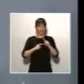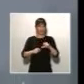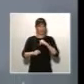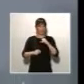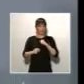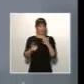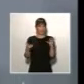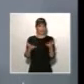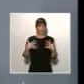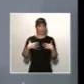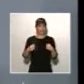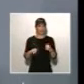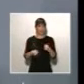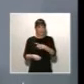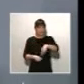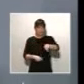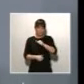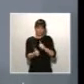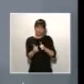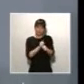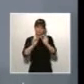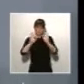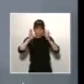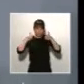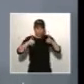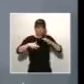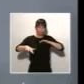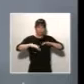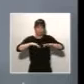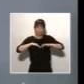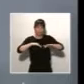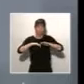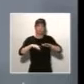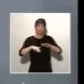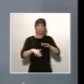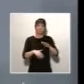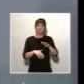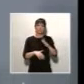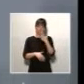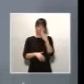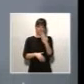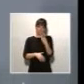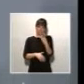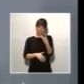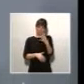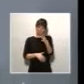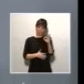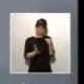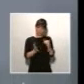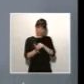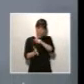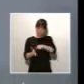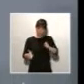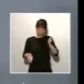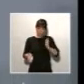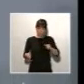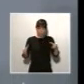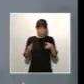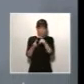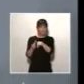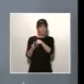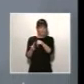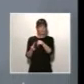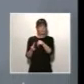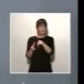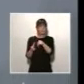línea, haciendo frente a la crisis. Y podemos decir que estos 350.000 profesionales han sido ya